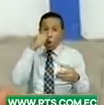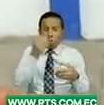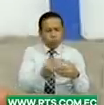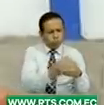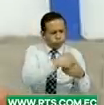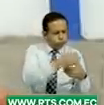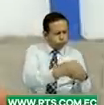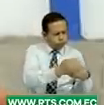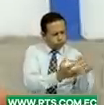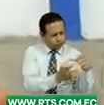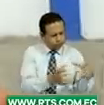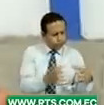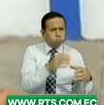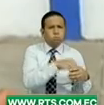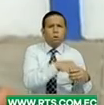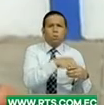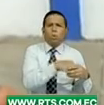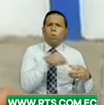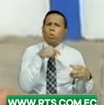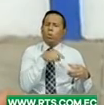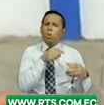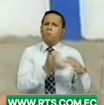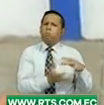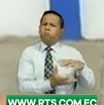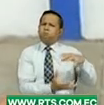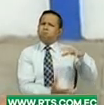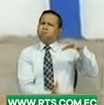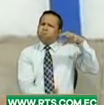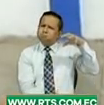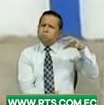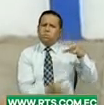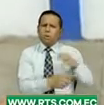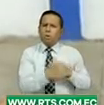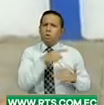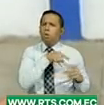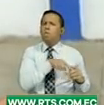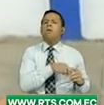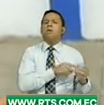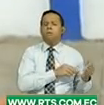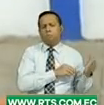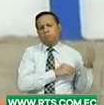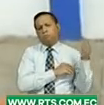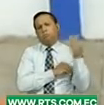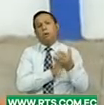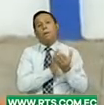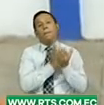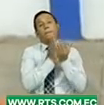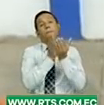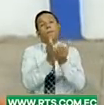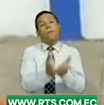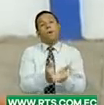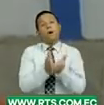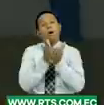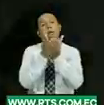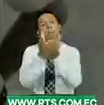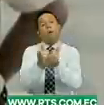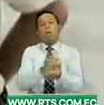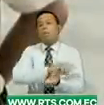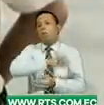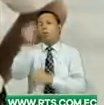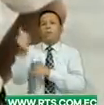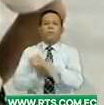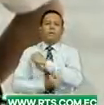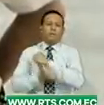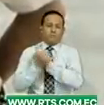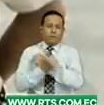importante para a movilizarlo a través de los puertos de la ciudad el director general de